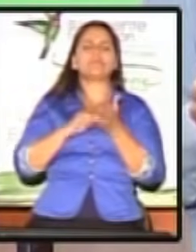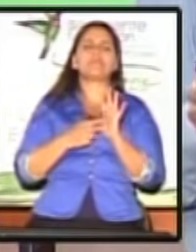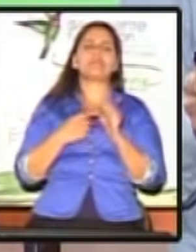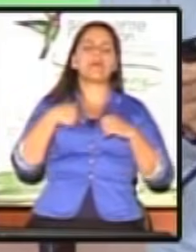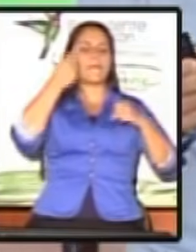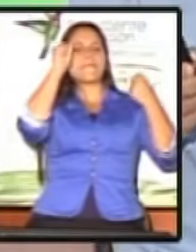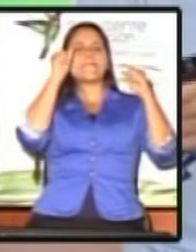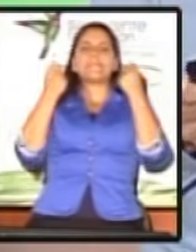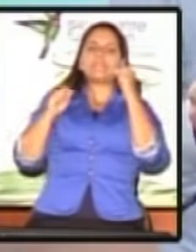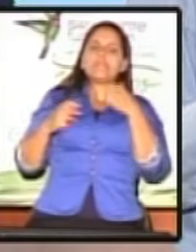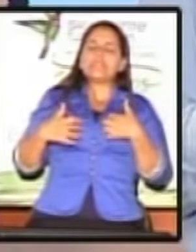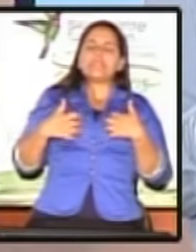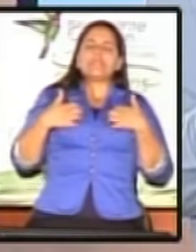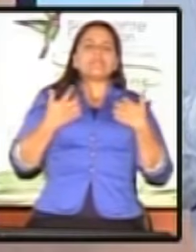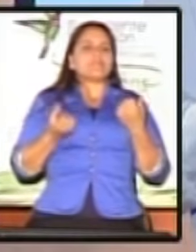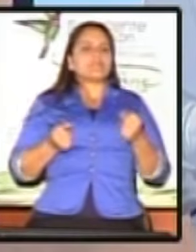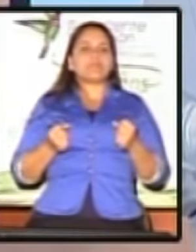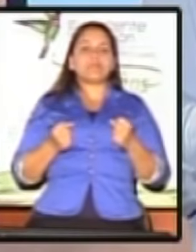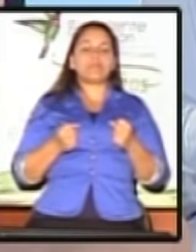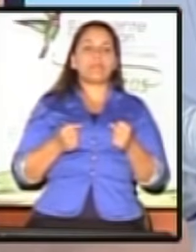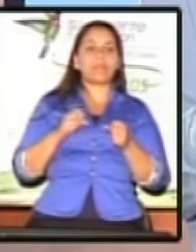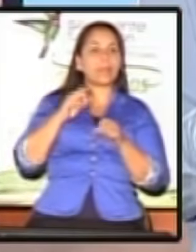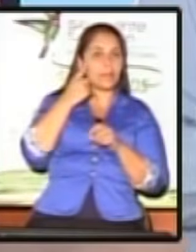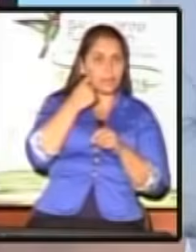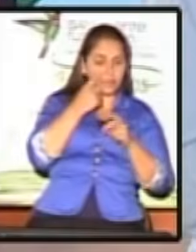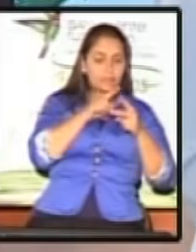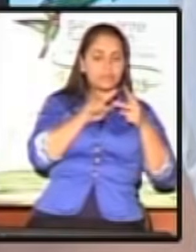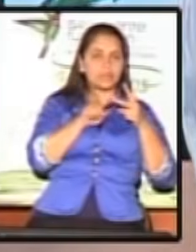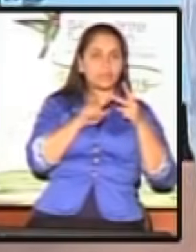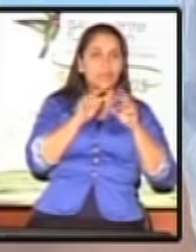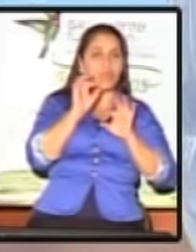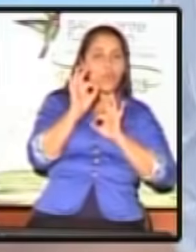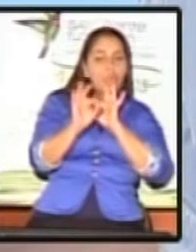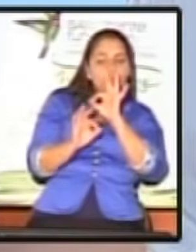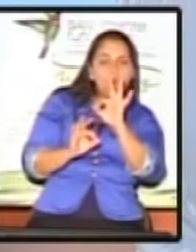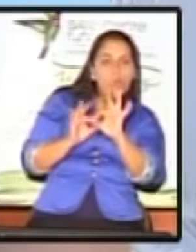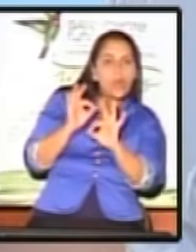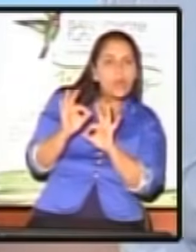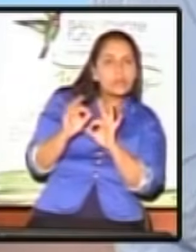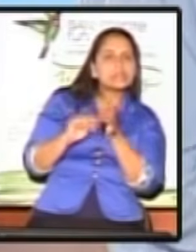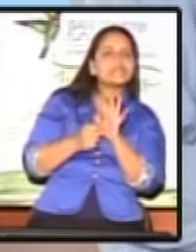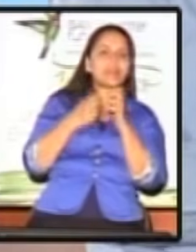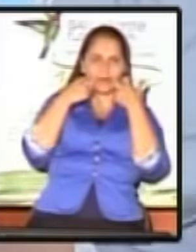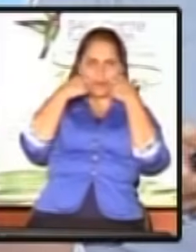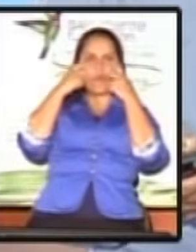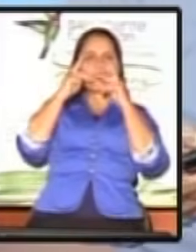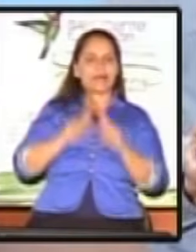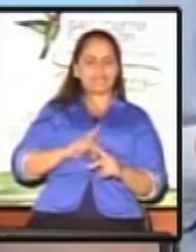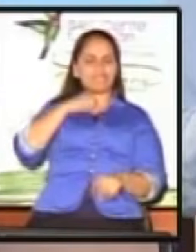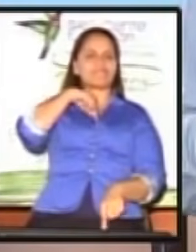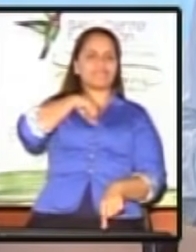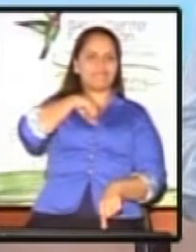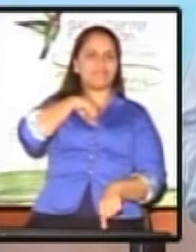Pero resulta que cuidar nos recuerda que somos humanos. Y eso es la charla de